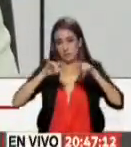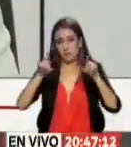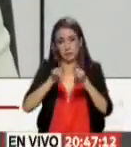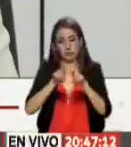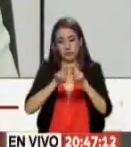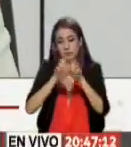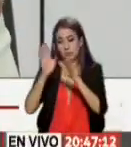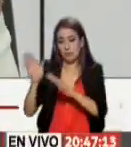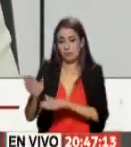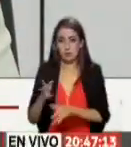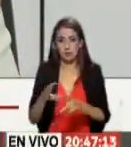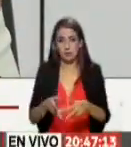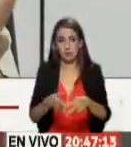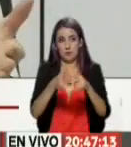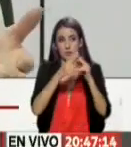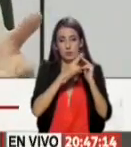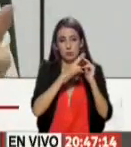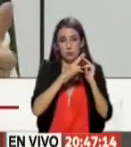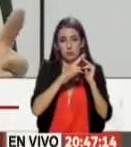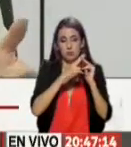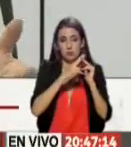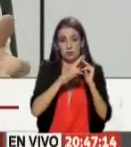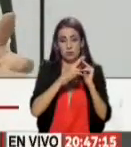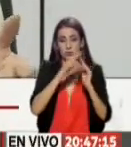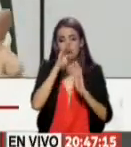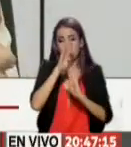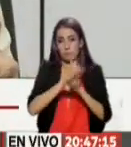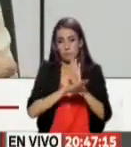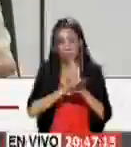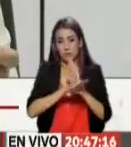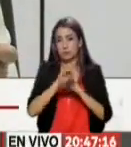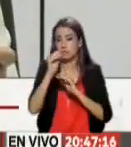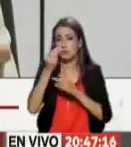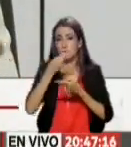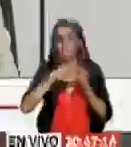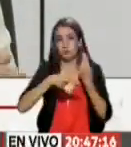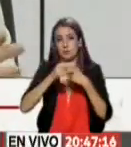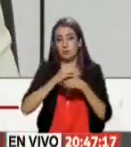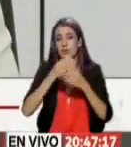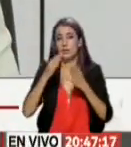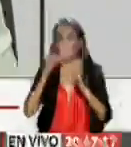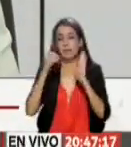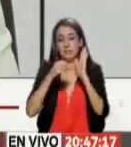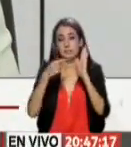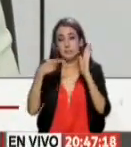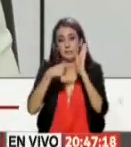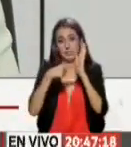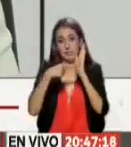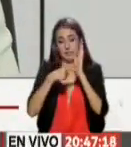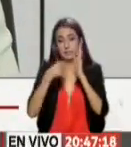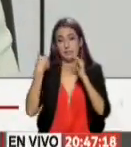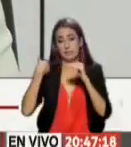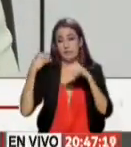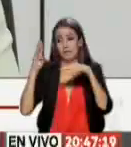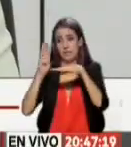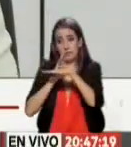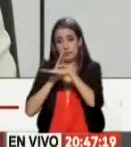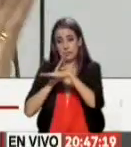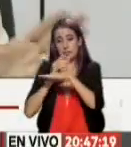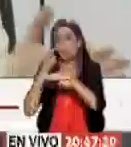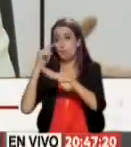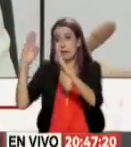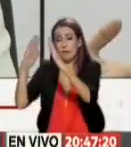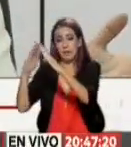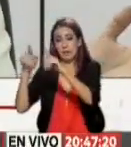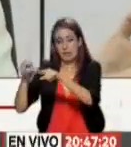el préstamo menos costoso del mercado. Las tasas que tiene el BIES para vivienda